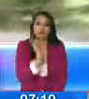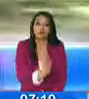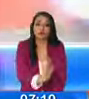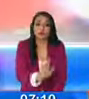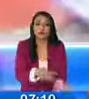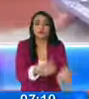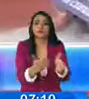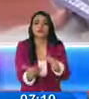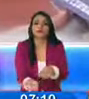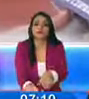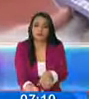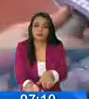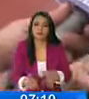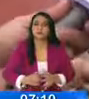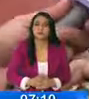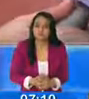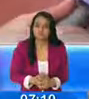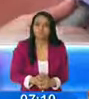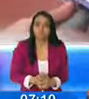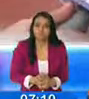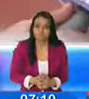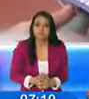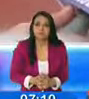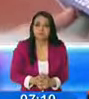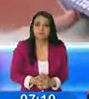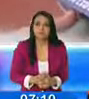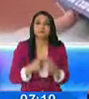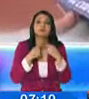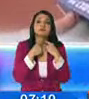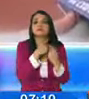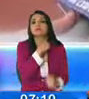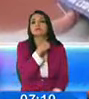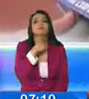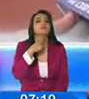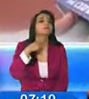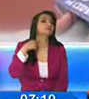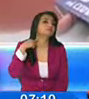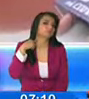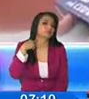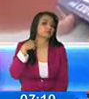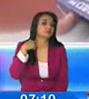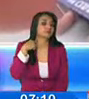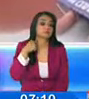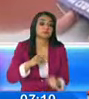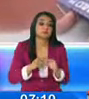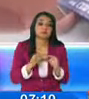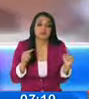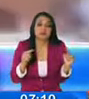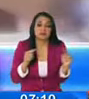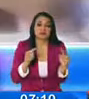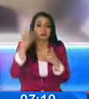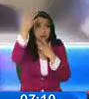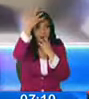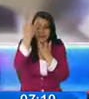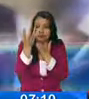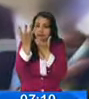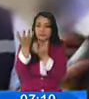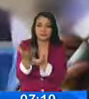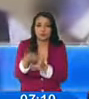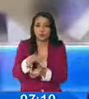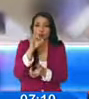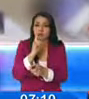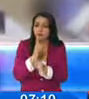femenino. Efectivamente tiene un corte a la altura del cuello. No se ha encontrado todavía la cabeza. Pero estaba taplada en la